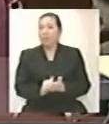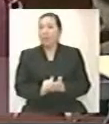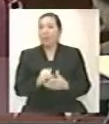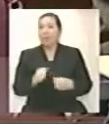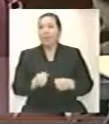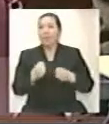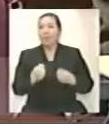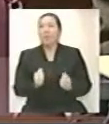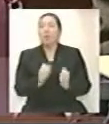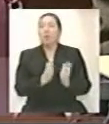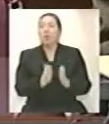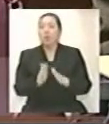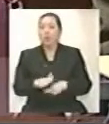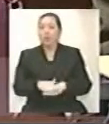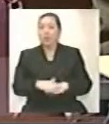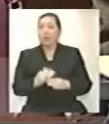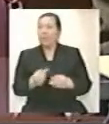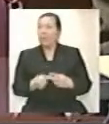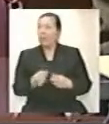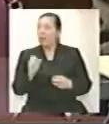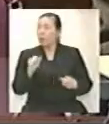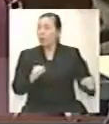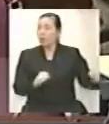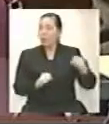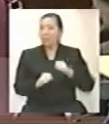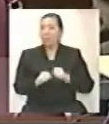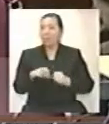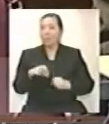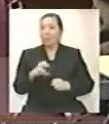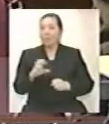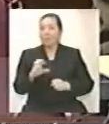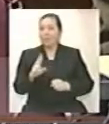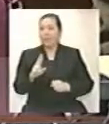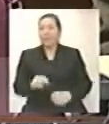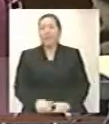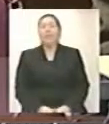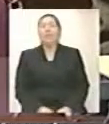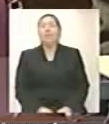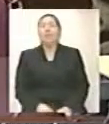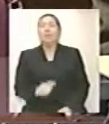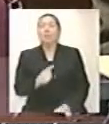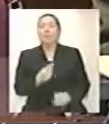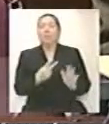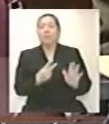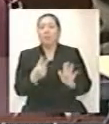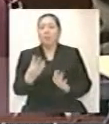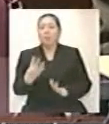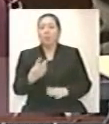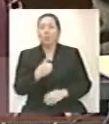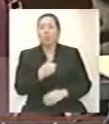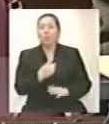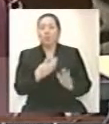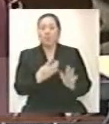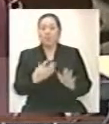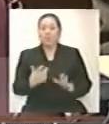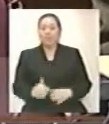Revolucionaria. Organiza y lidera el Partido Comunista Revolucionario PCR entre 1974 y